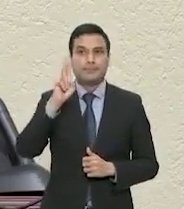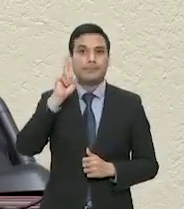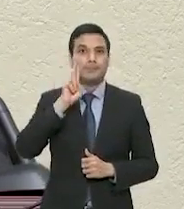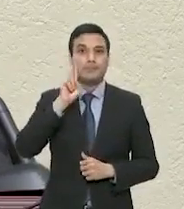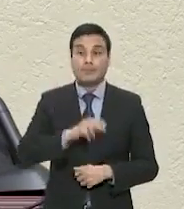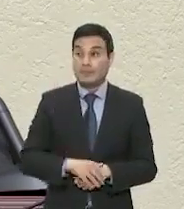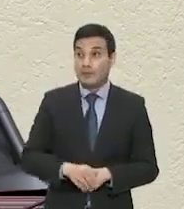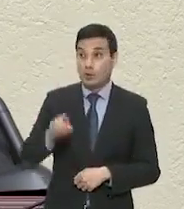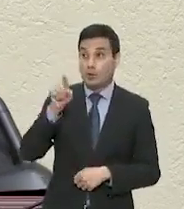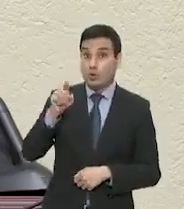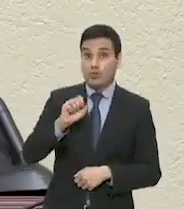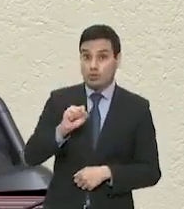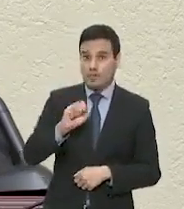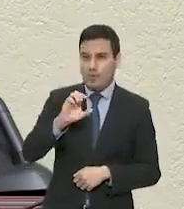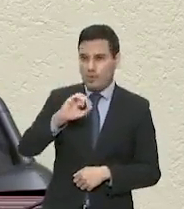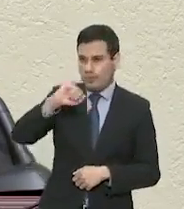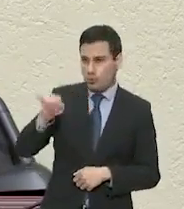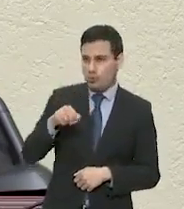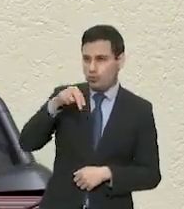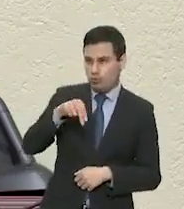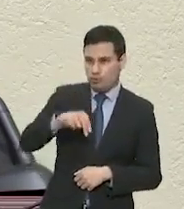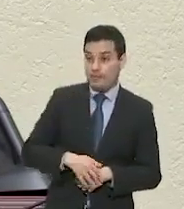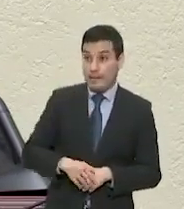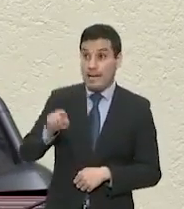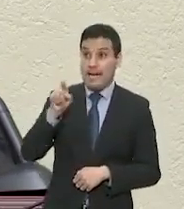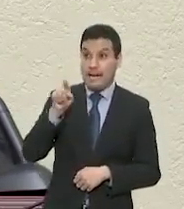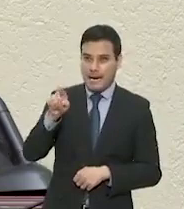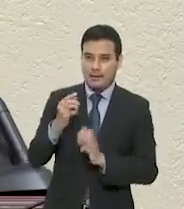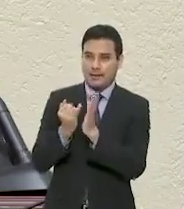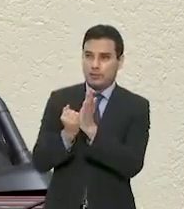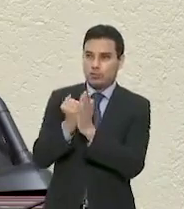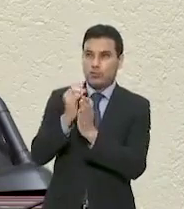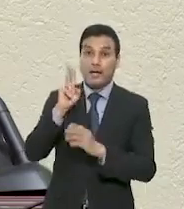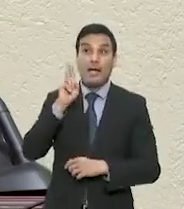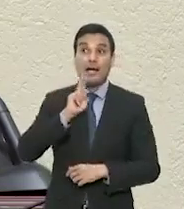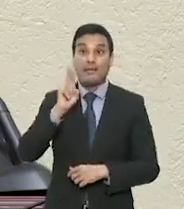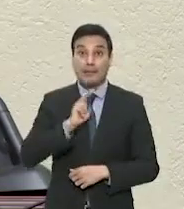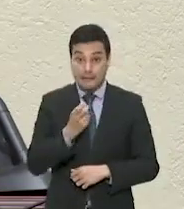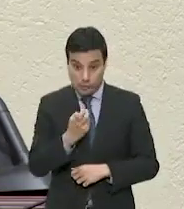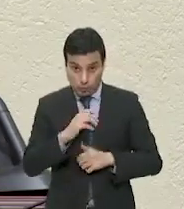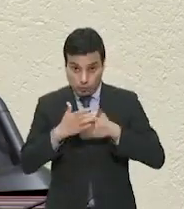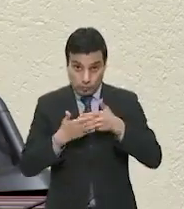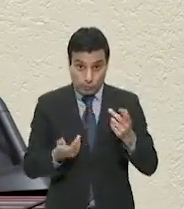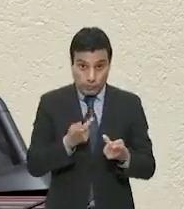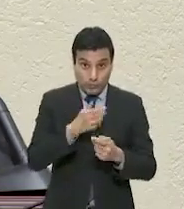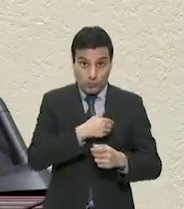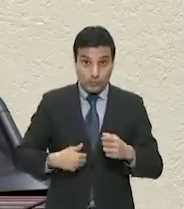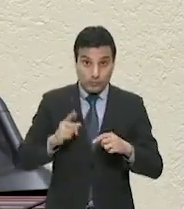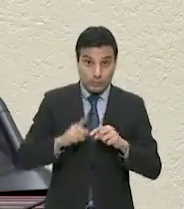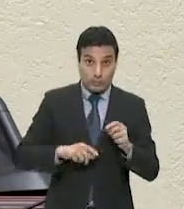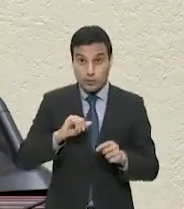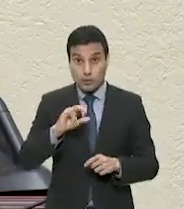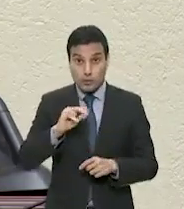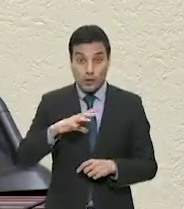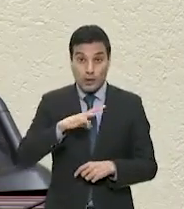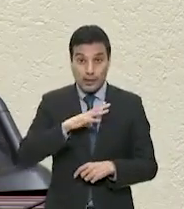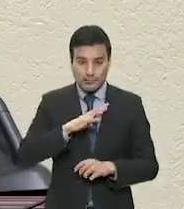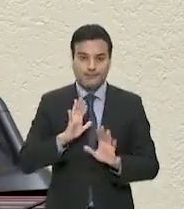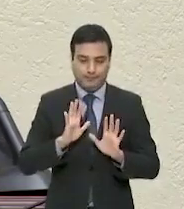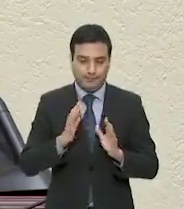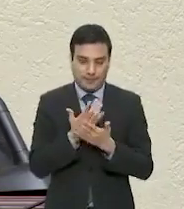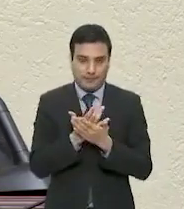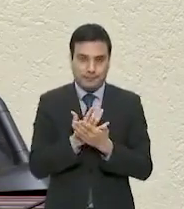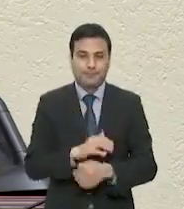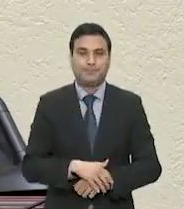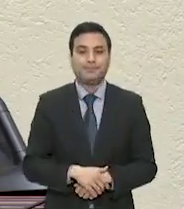condiciones de resolver el fondo de esta controversia sesión ante la certeza de que este ejercicio se realizará desde antes incluso